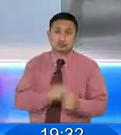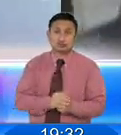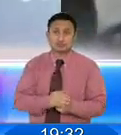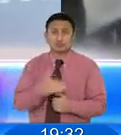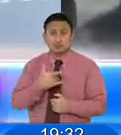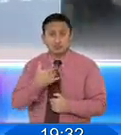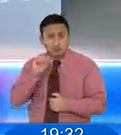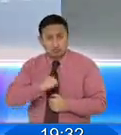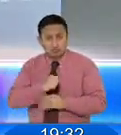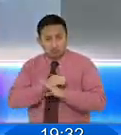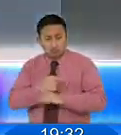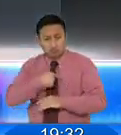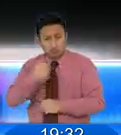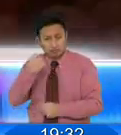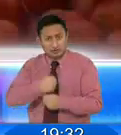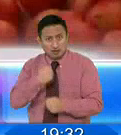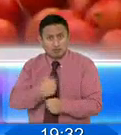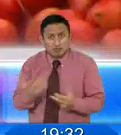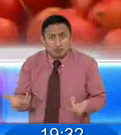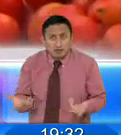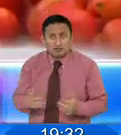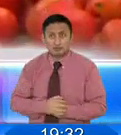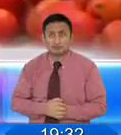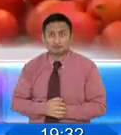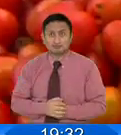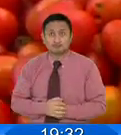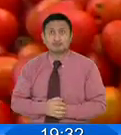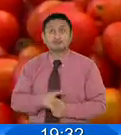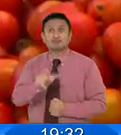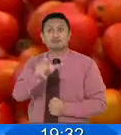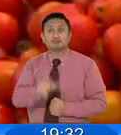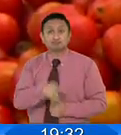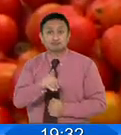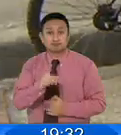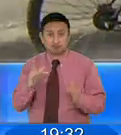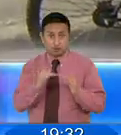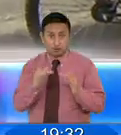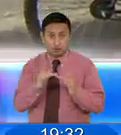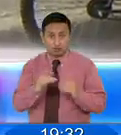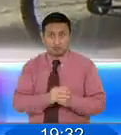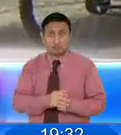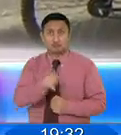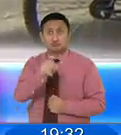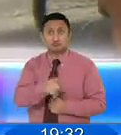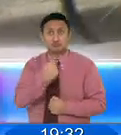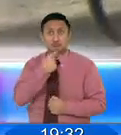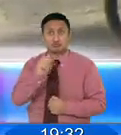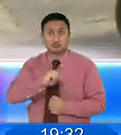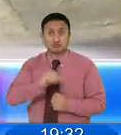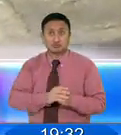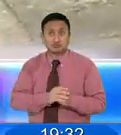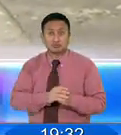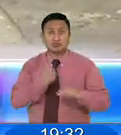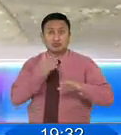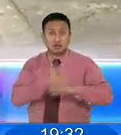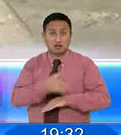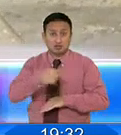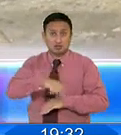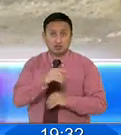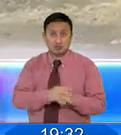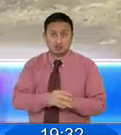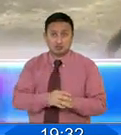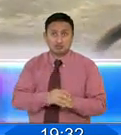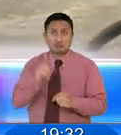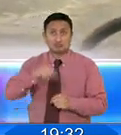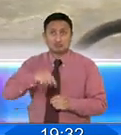con lo que nosotros trabajamos. Tomamos contacto con uno de los afectados, quien aseguró que luego de esa situación resultó con